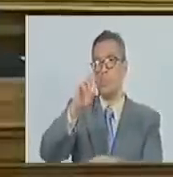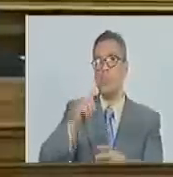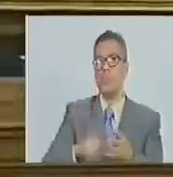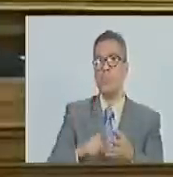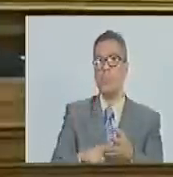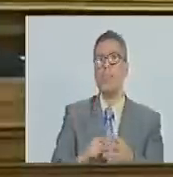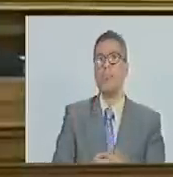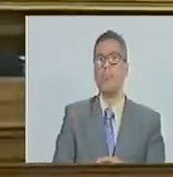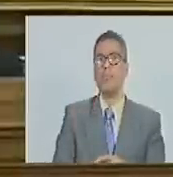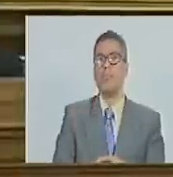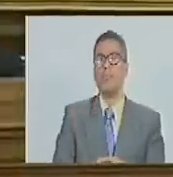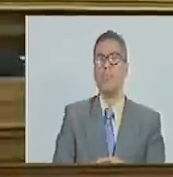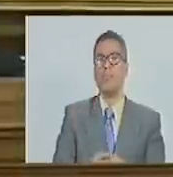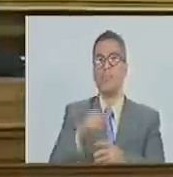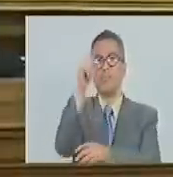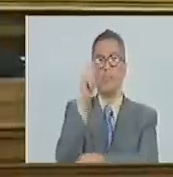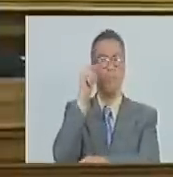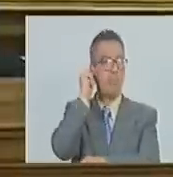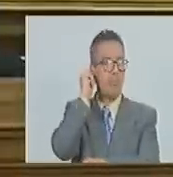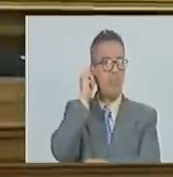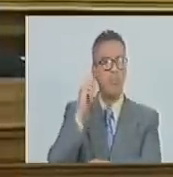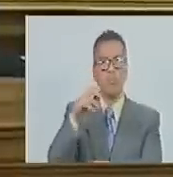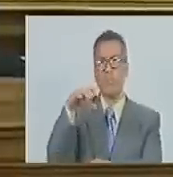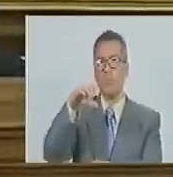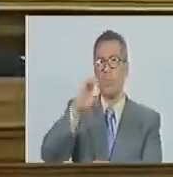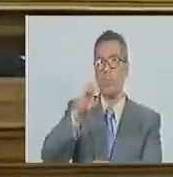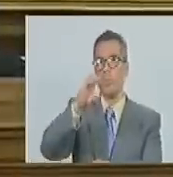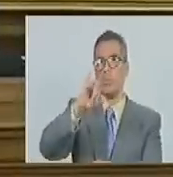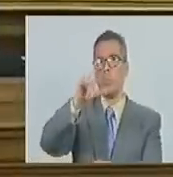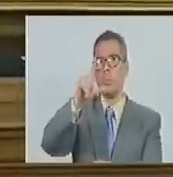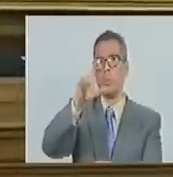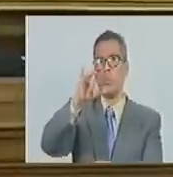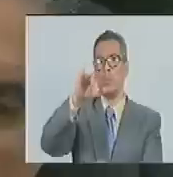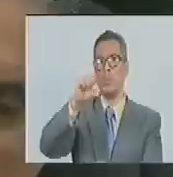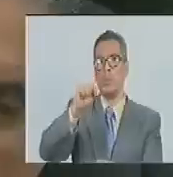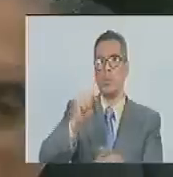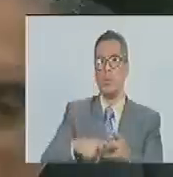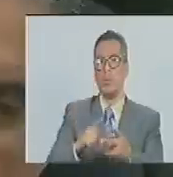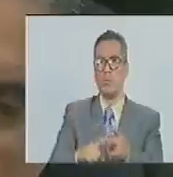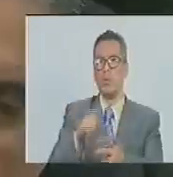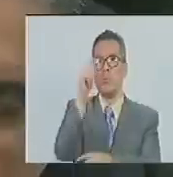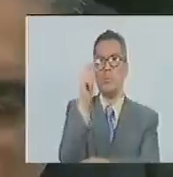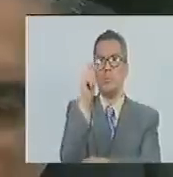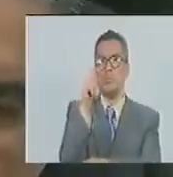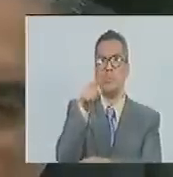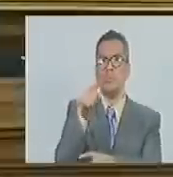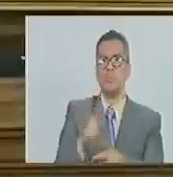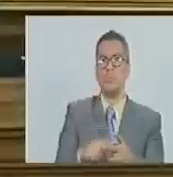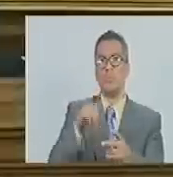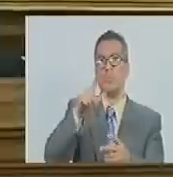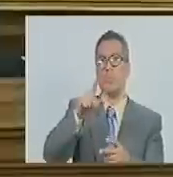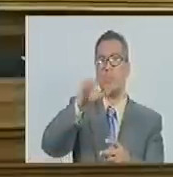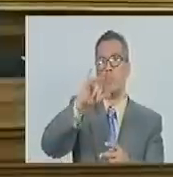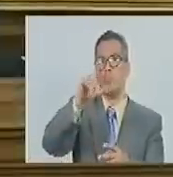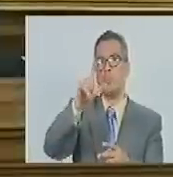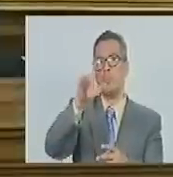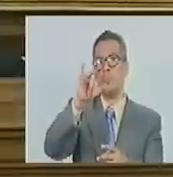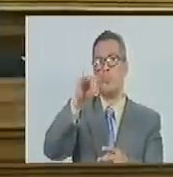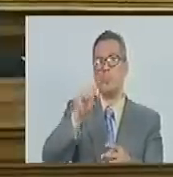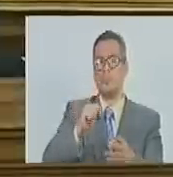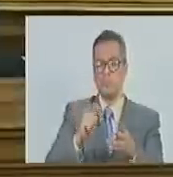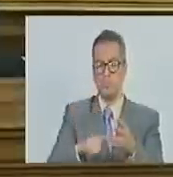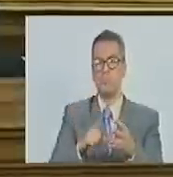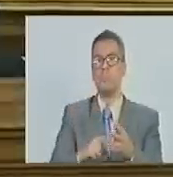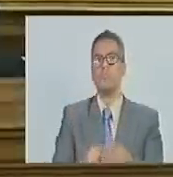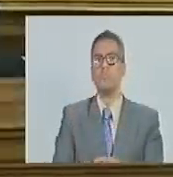Correa, a la diputada Cilia Flores de Maduro, a la diputada Nosliu Andreina